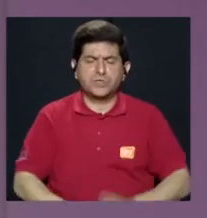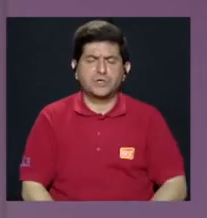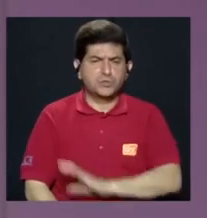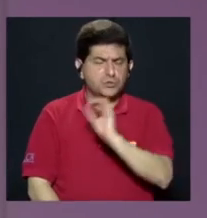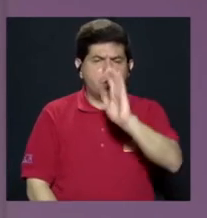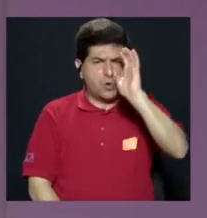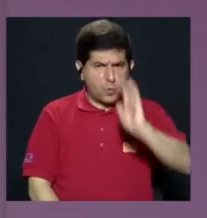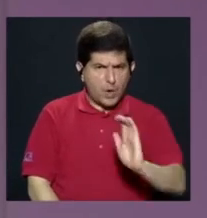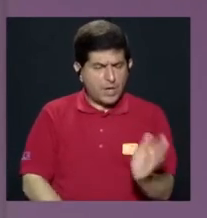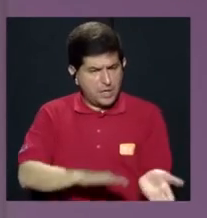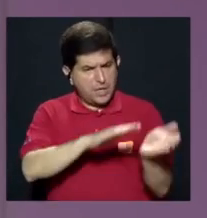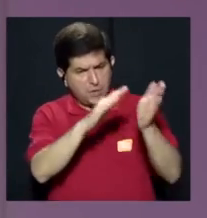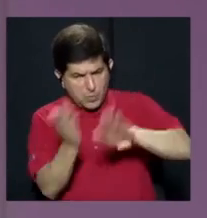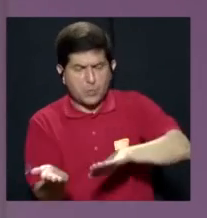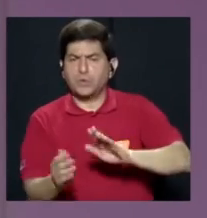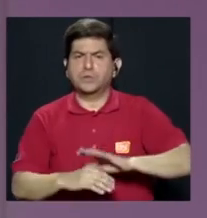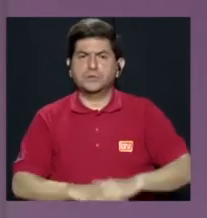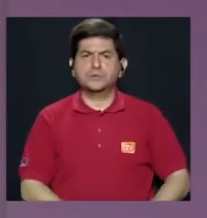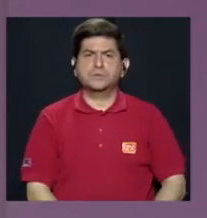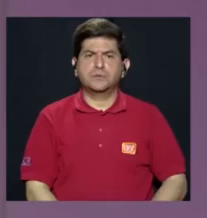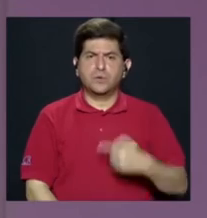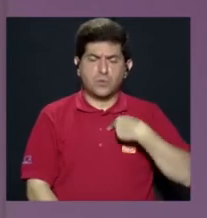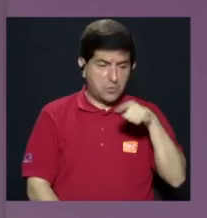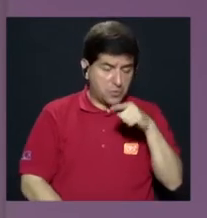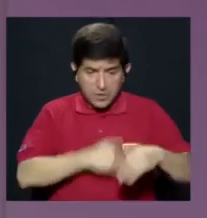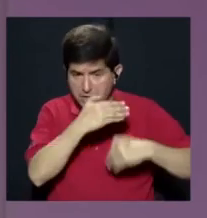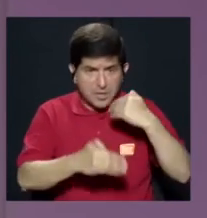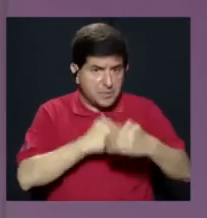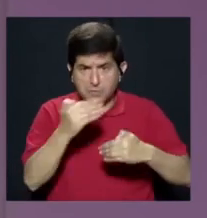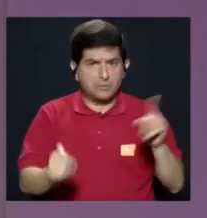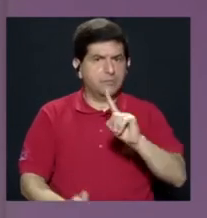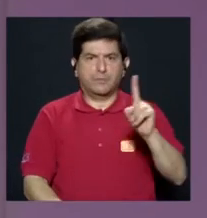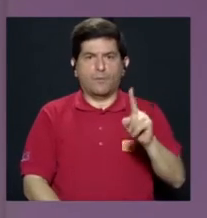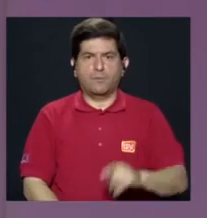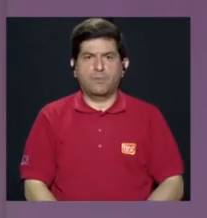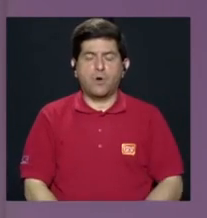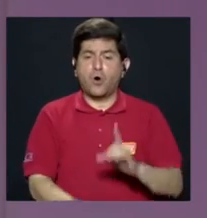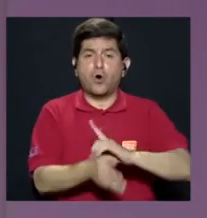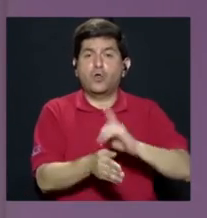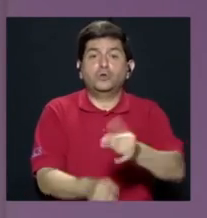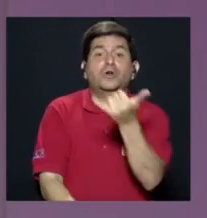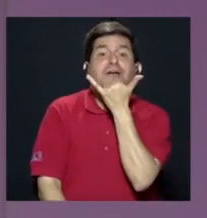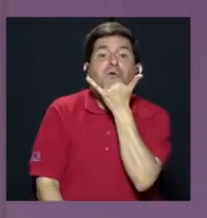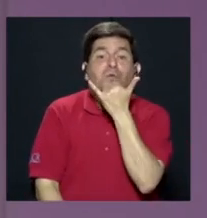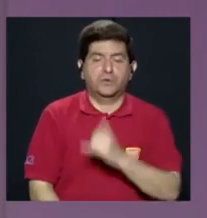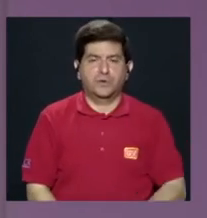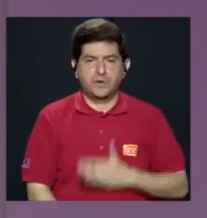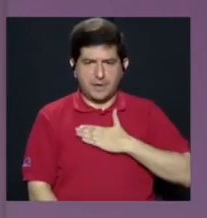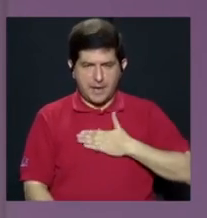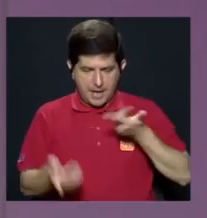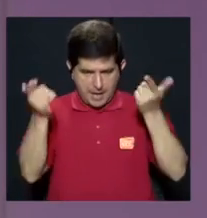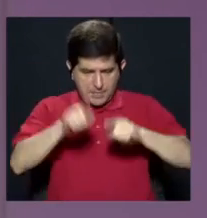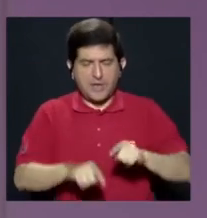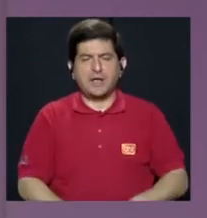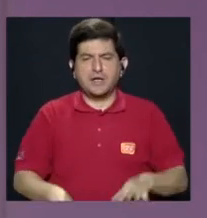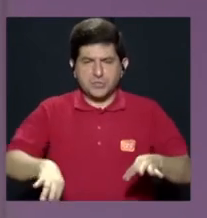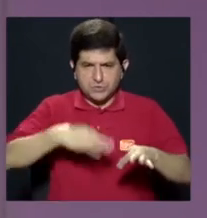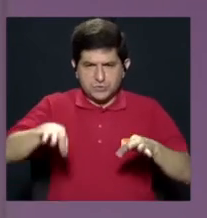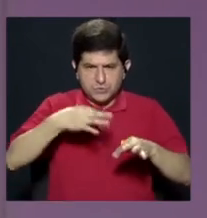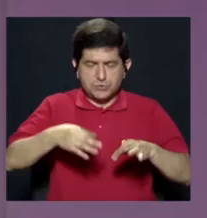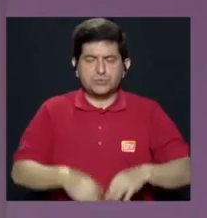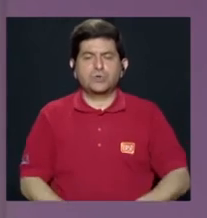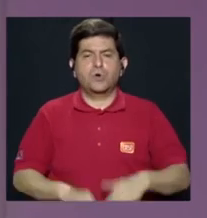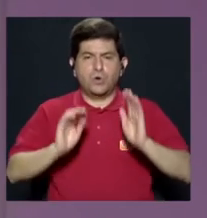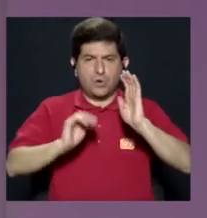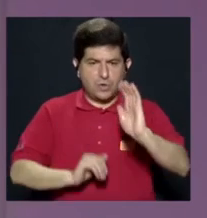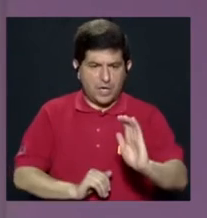tiene que seguirse muriendo porque uno da a luz un niño, ni mucho menos porque un doctor se equivoca y en mi caso le cosan el útero y dejen un niño